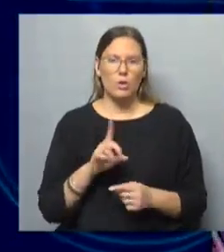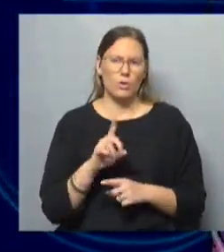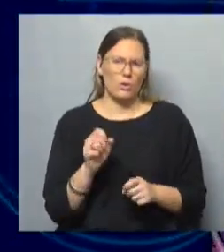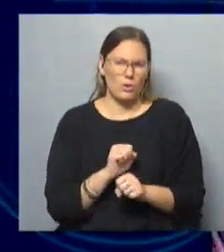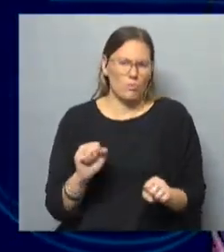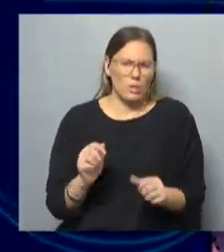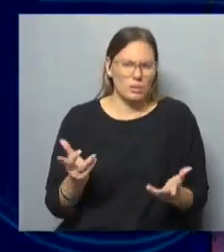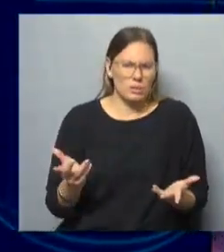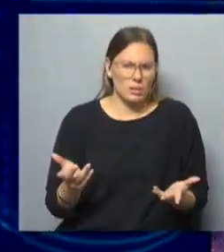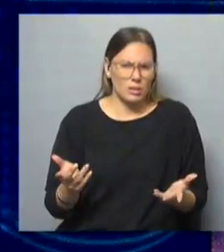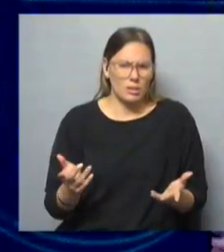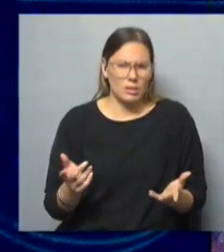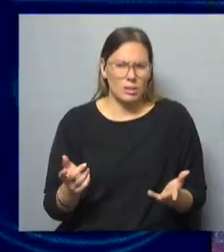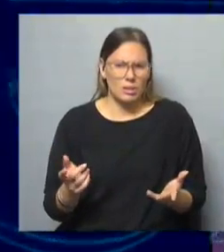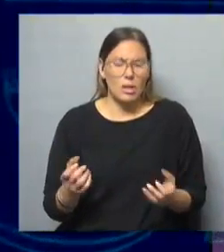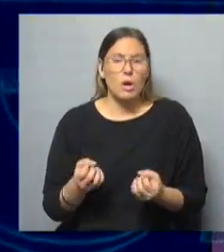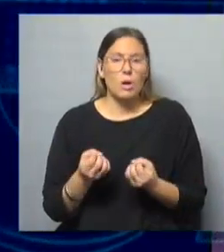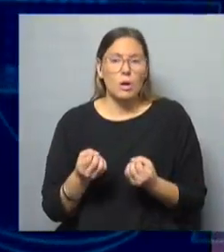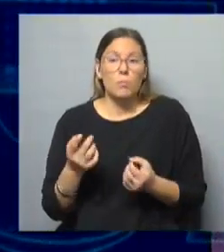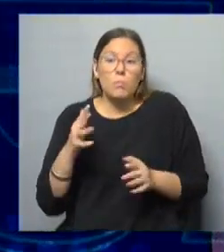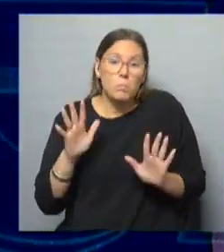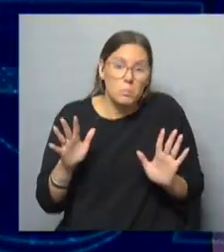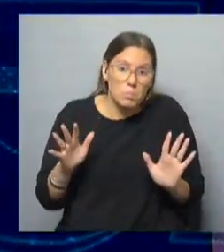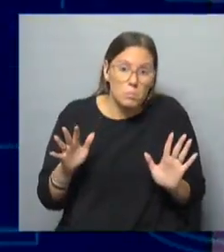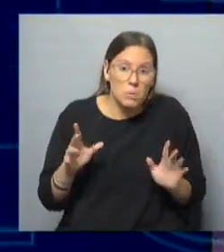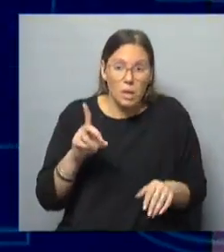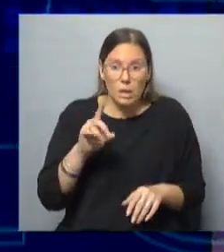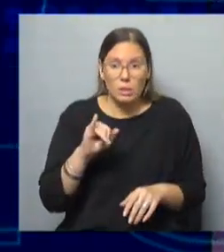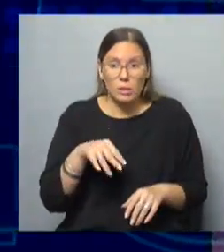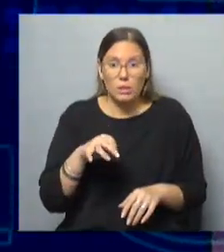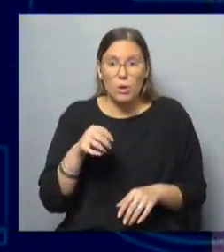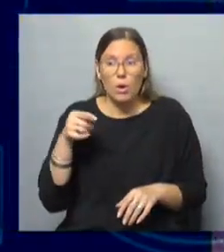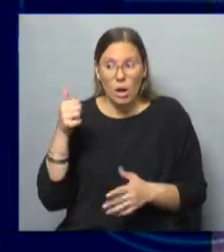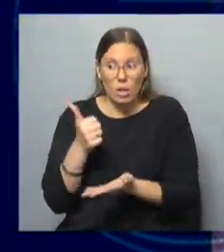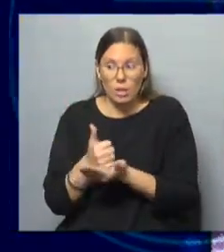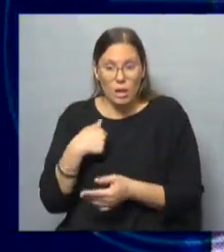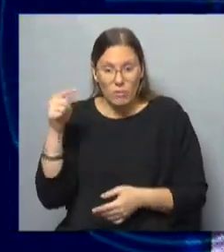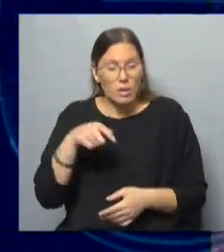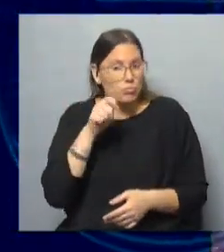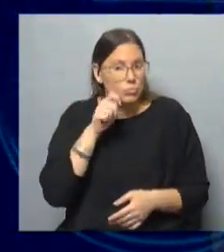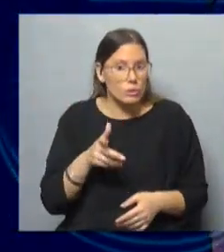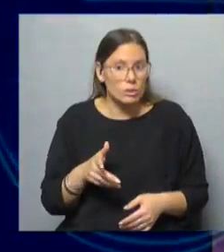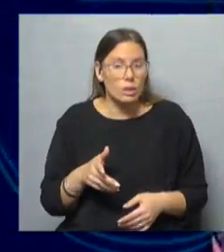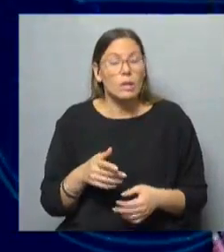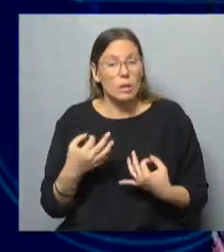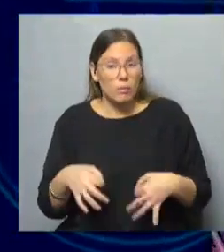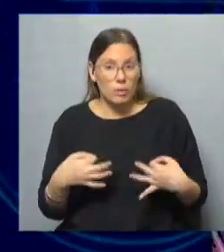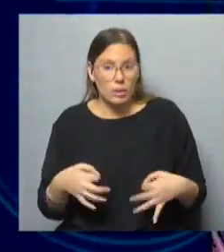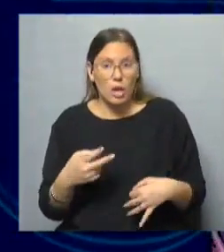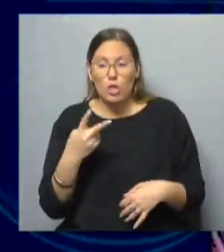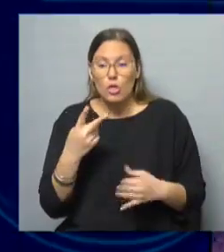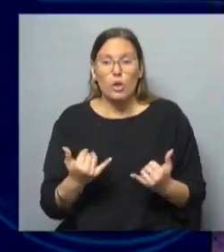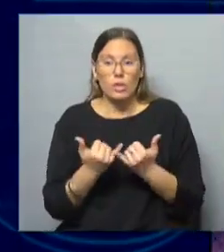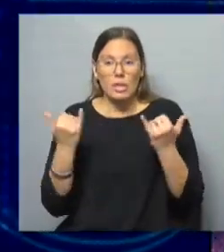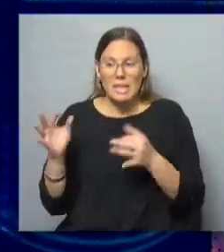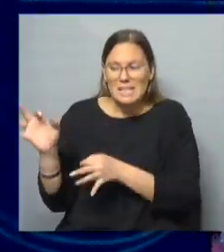puede estar. Porque dice, mirá, Dino está ahí y va a venir a saludar. Y efectivamente, hacía 2 días